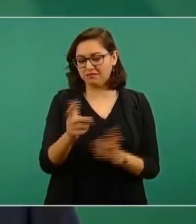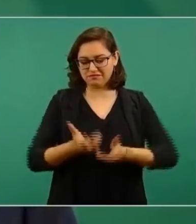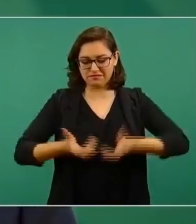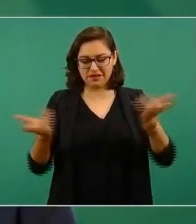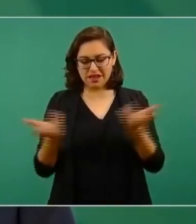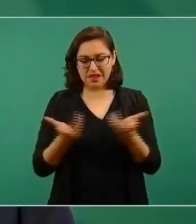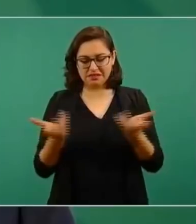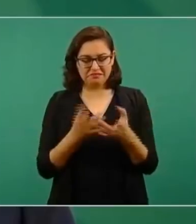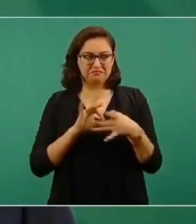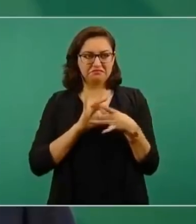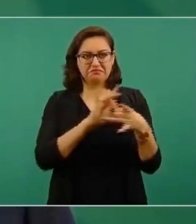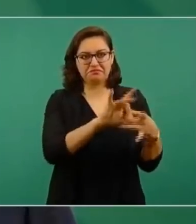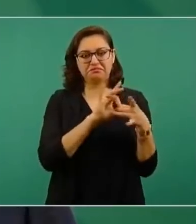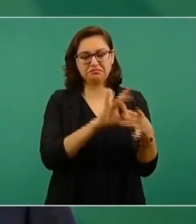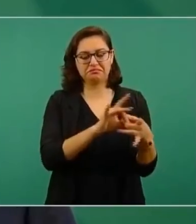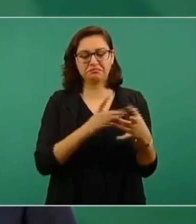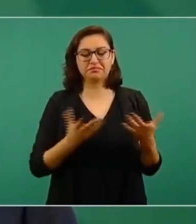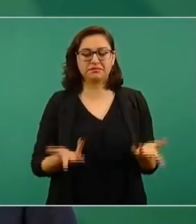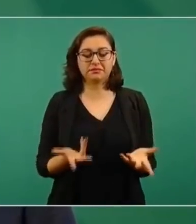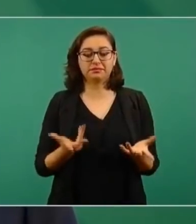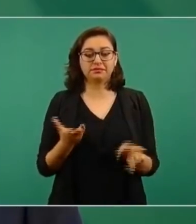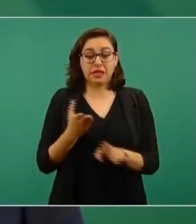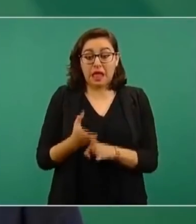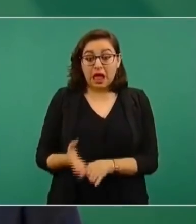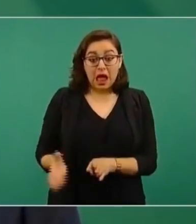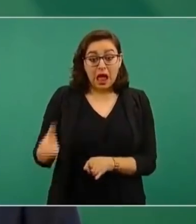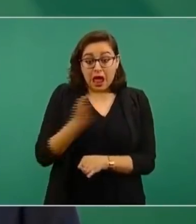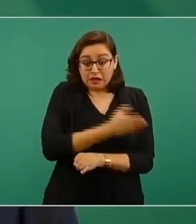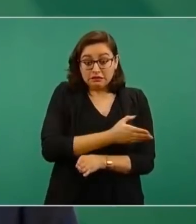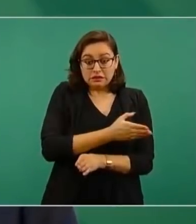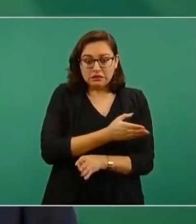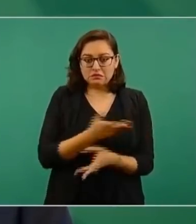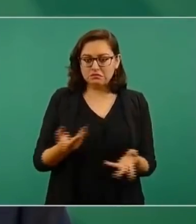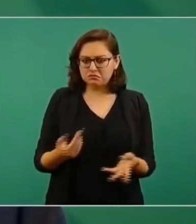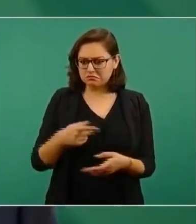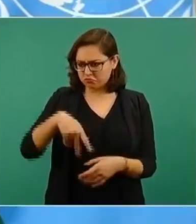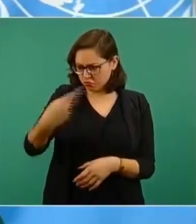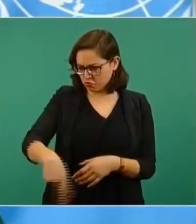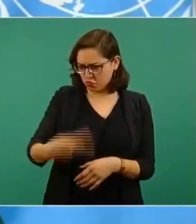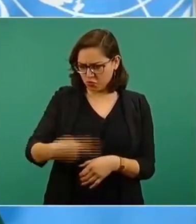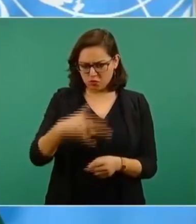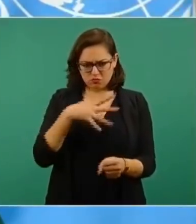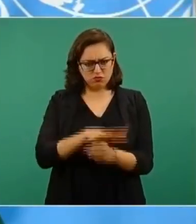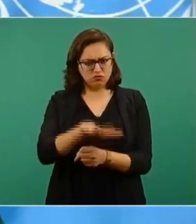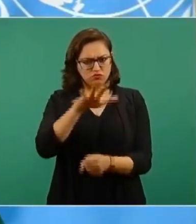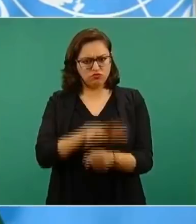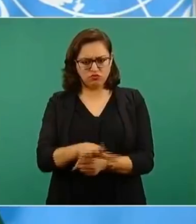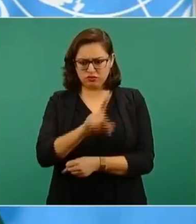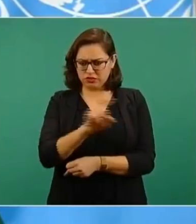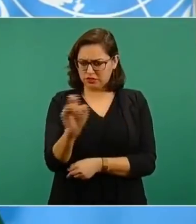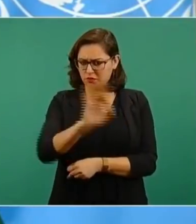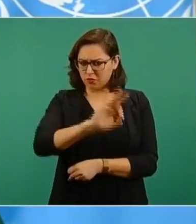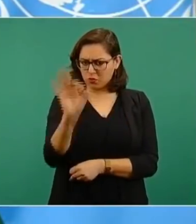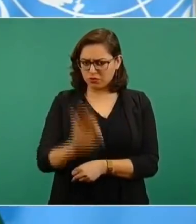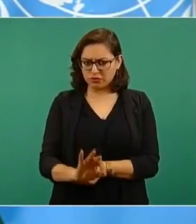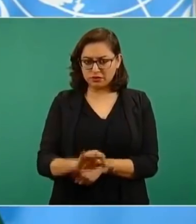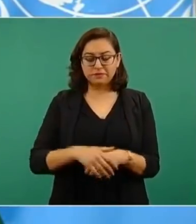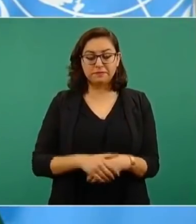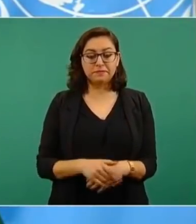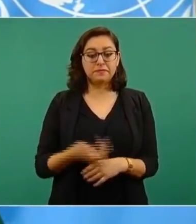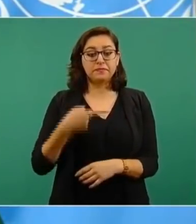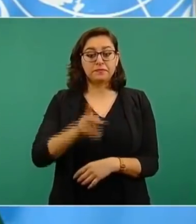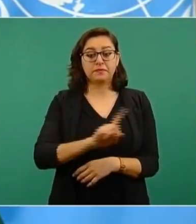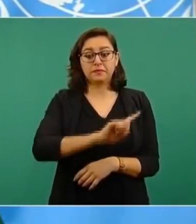Antes del neoliberalismo no comprábamos gasolina, todo se producía en México, pero como dejaron